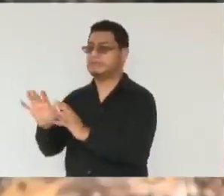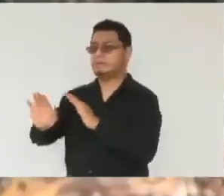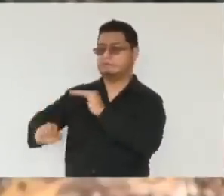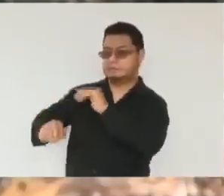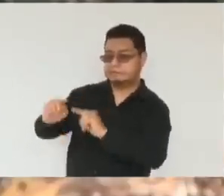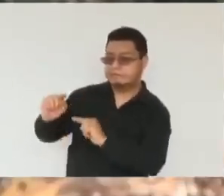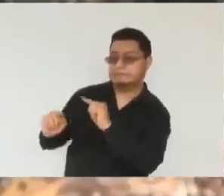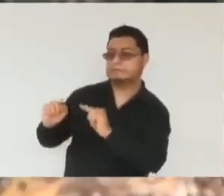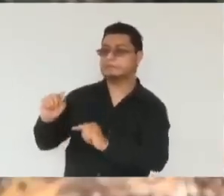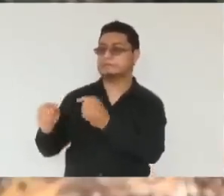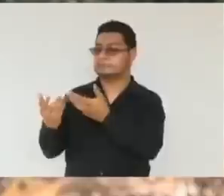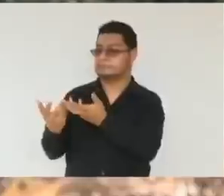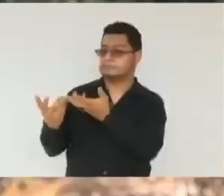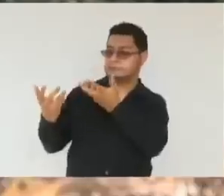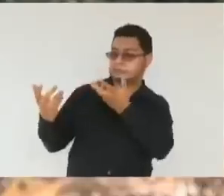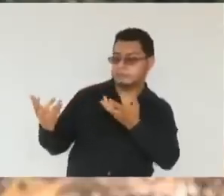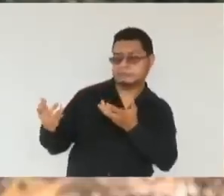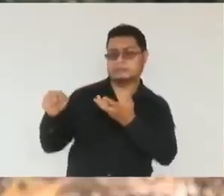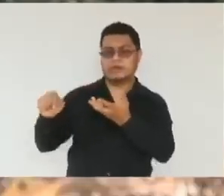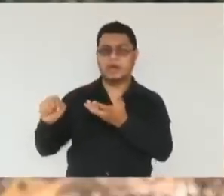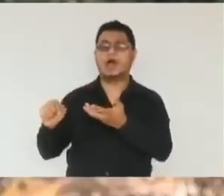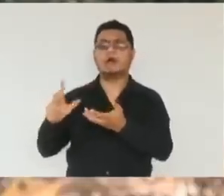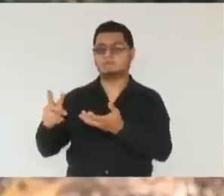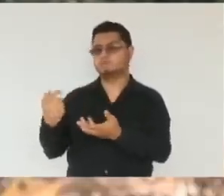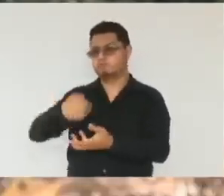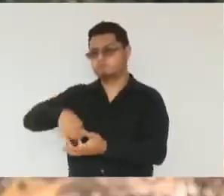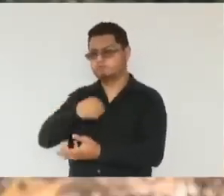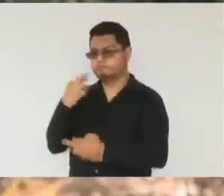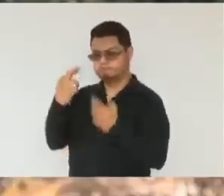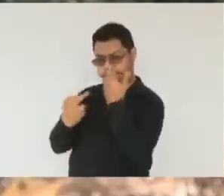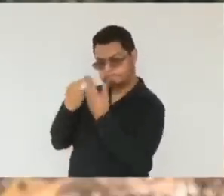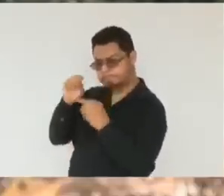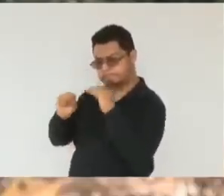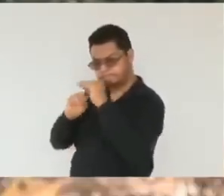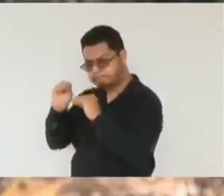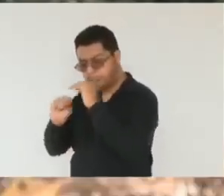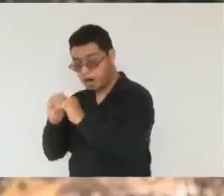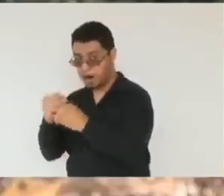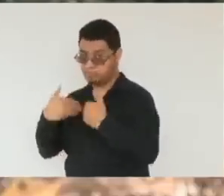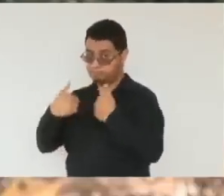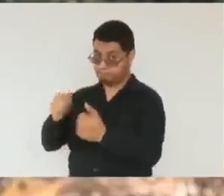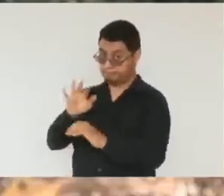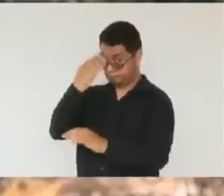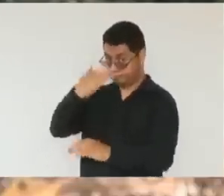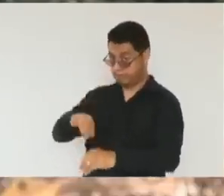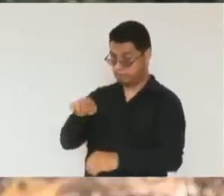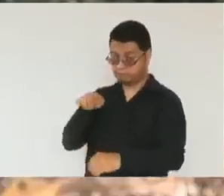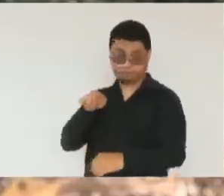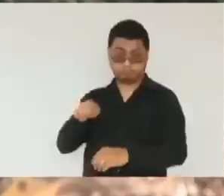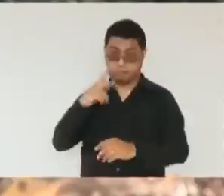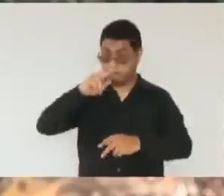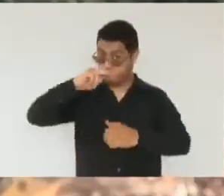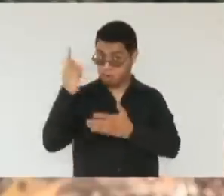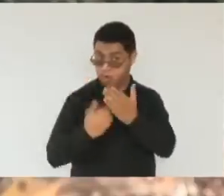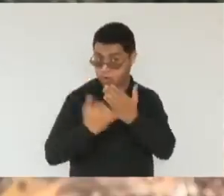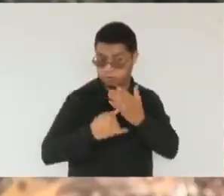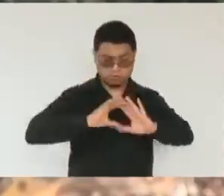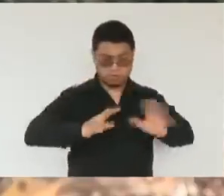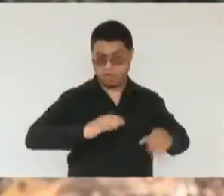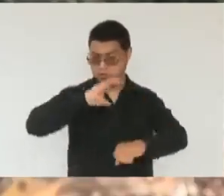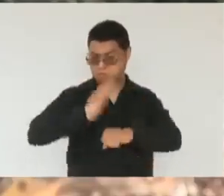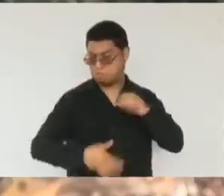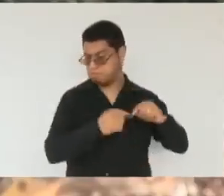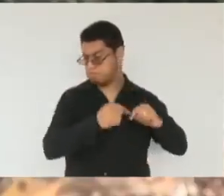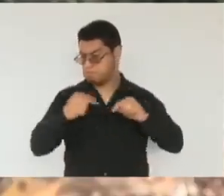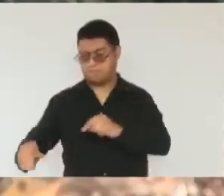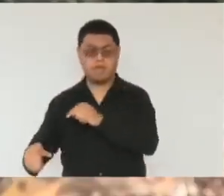variaciones respecto de la ingeniería básica de la que partíamos. En cualquier caso, entendemos que el proyecto estará 100% terminado para finales del primer